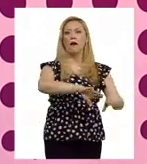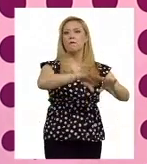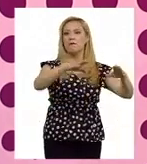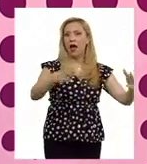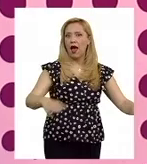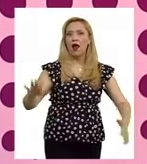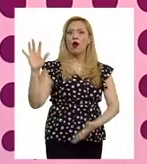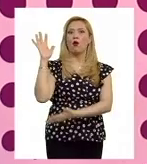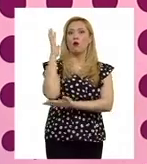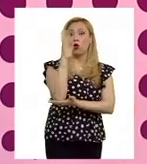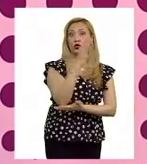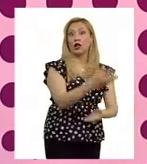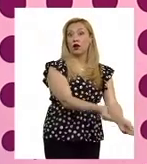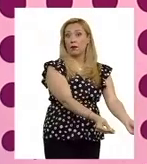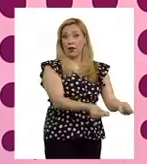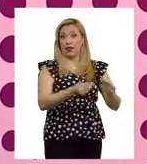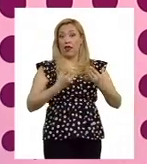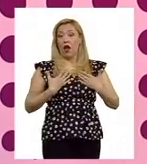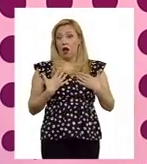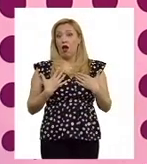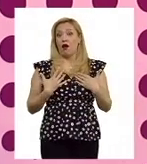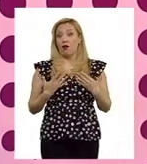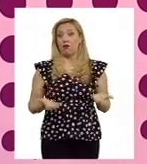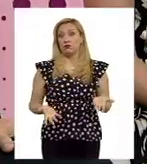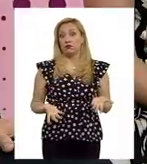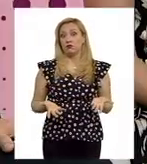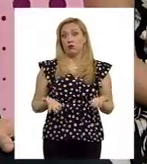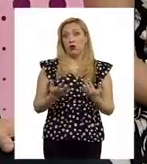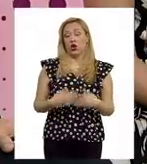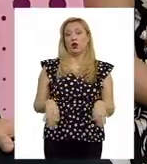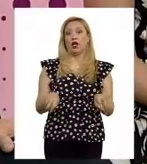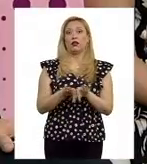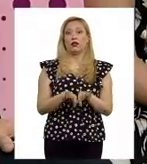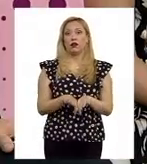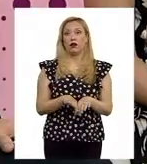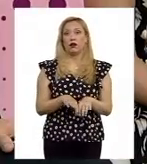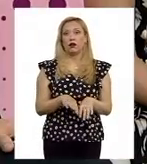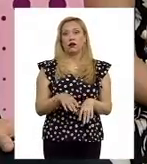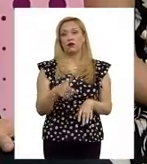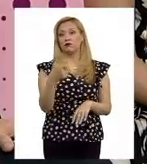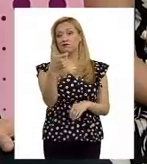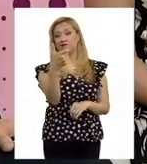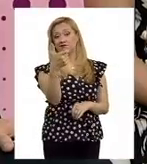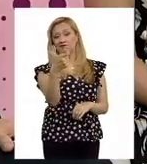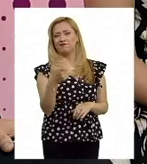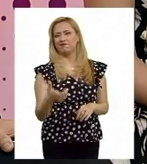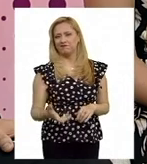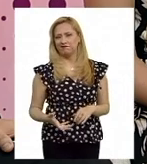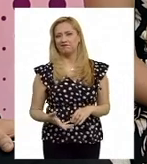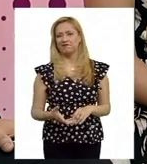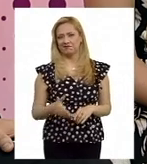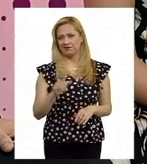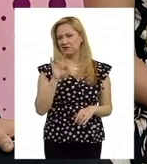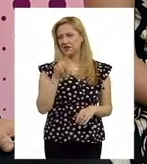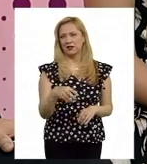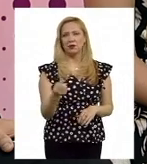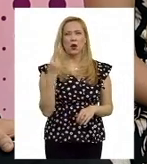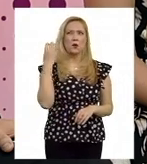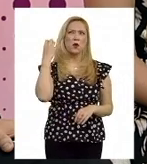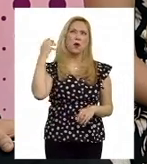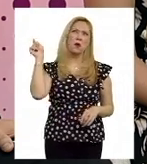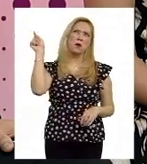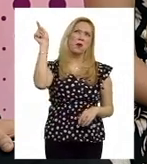ecosistémicos, ¿sí? Nos dan bienes de capital, como bien lo ha dicho la CONABIO y el doctor Sarucán en varios foros y en